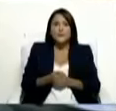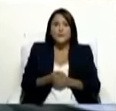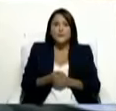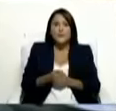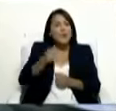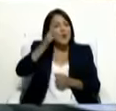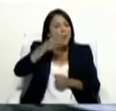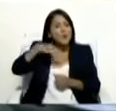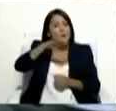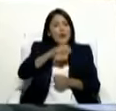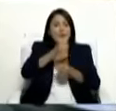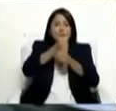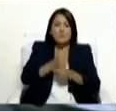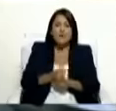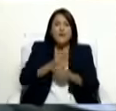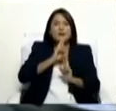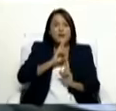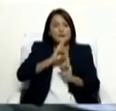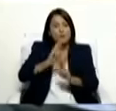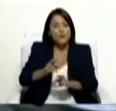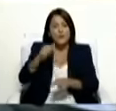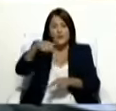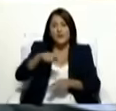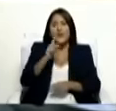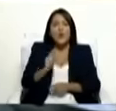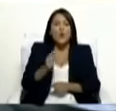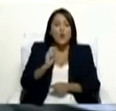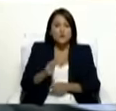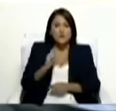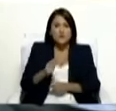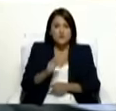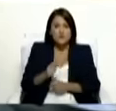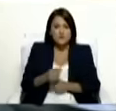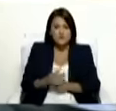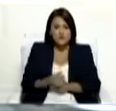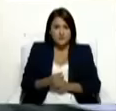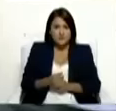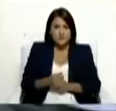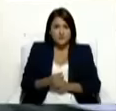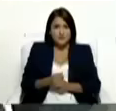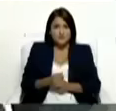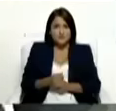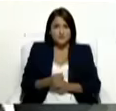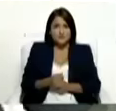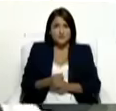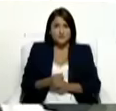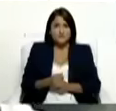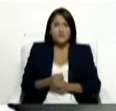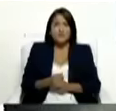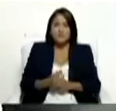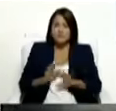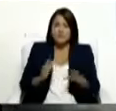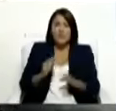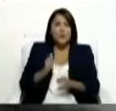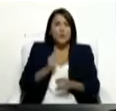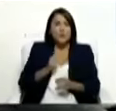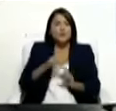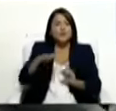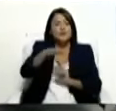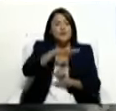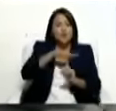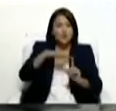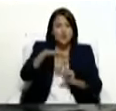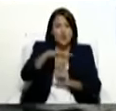el pronunciamiento de sus jueces constitucionales que, bajo cualquier circunstancia y